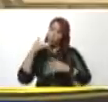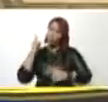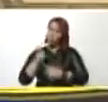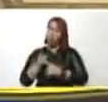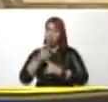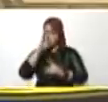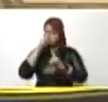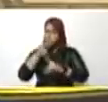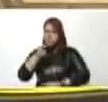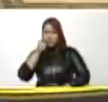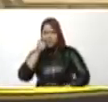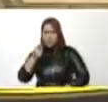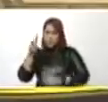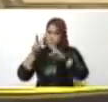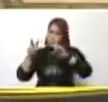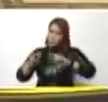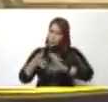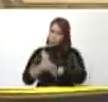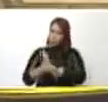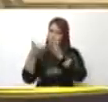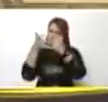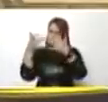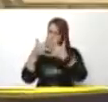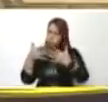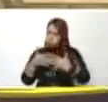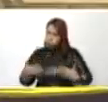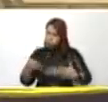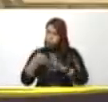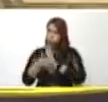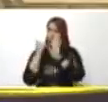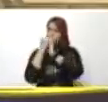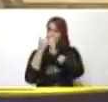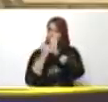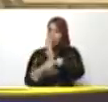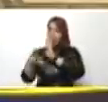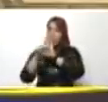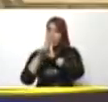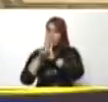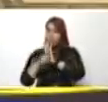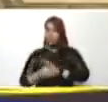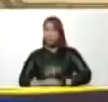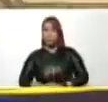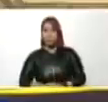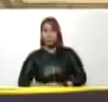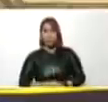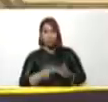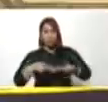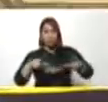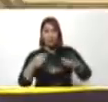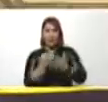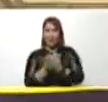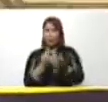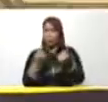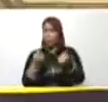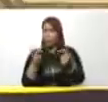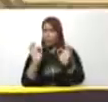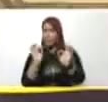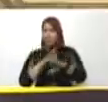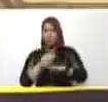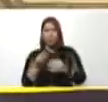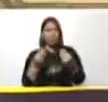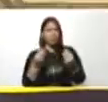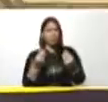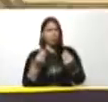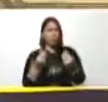mejor la lupa en la redacción del articulado de las leyes de las zonas económicas especiales, porque muchos